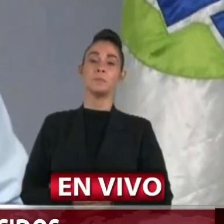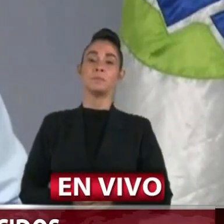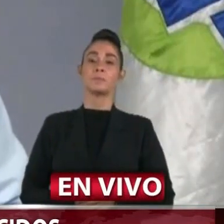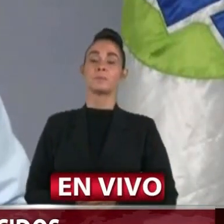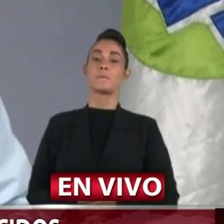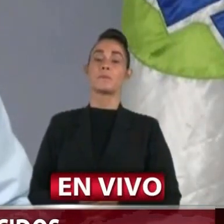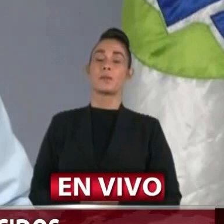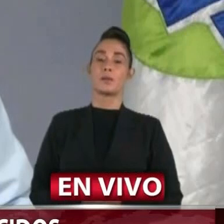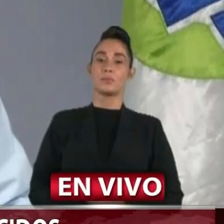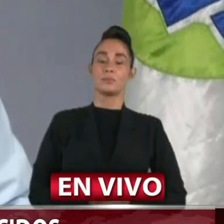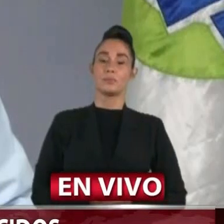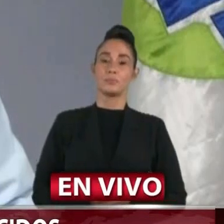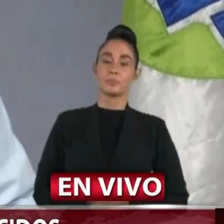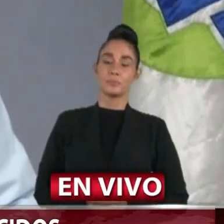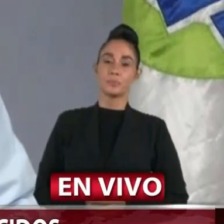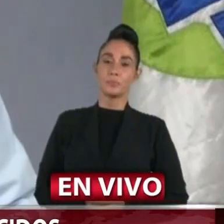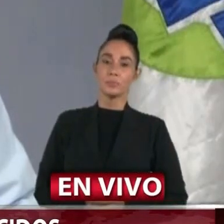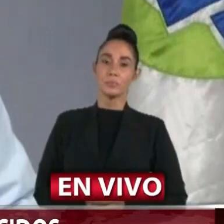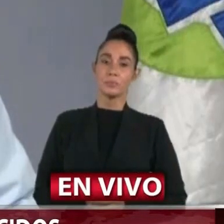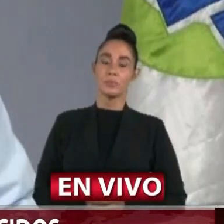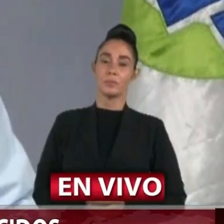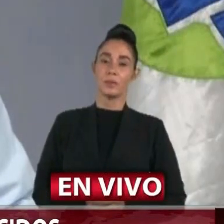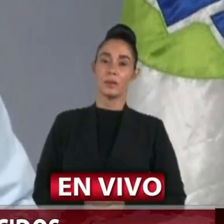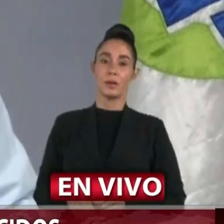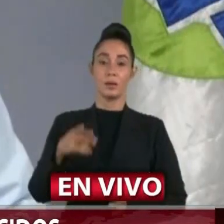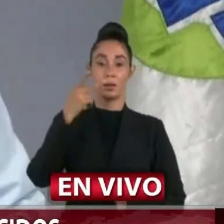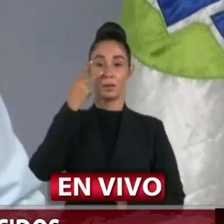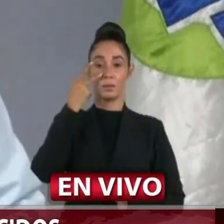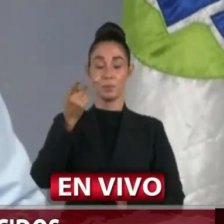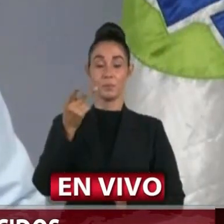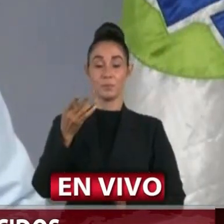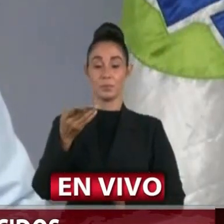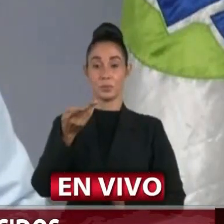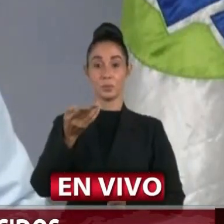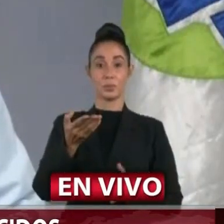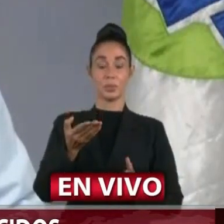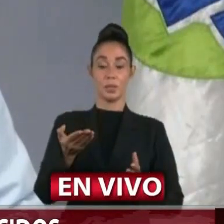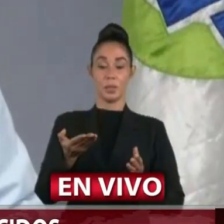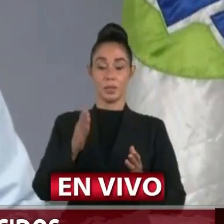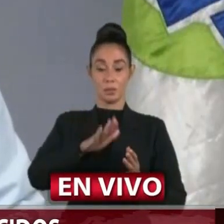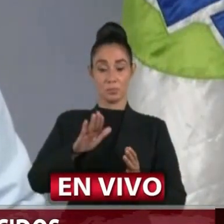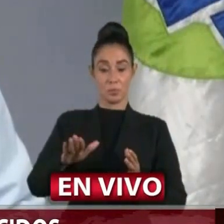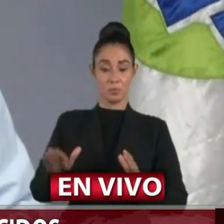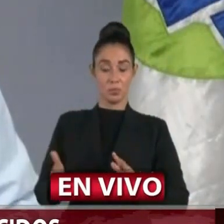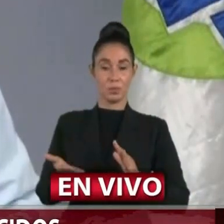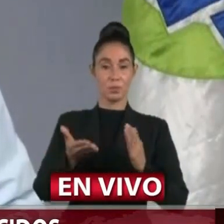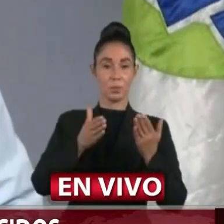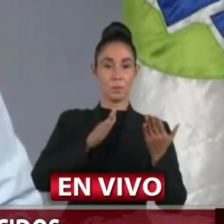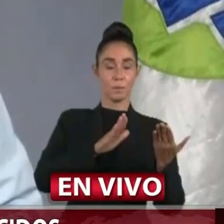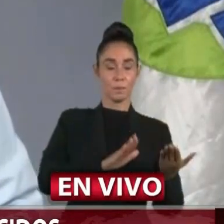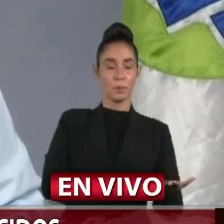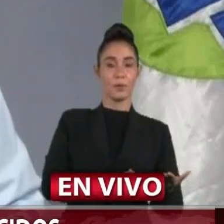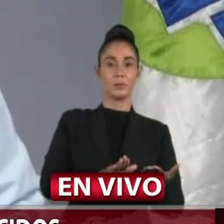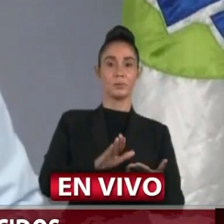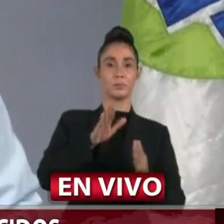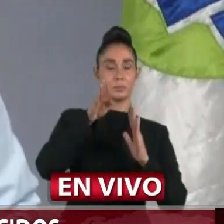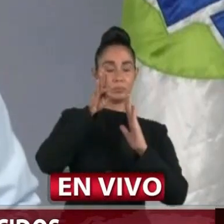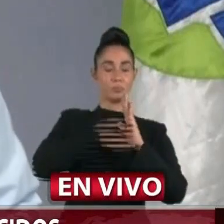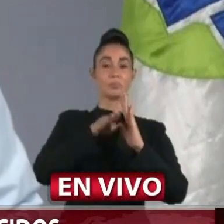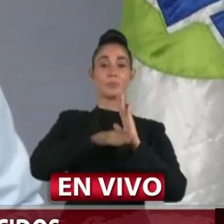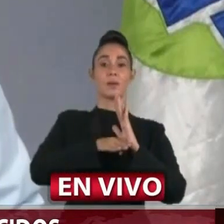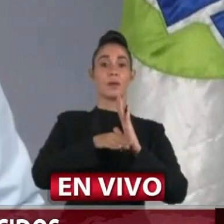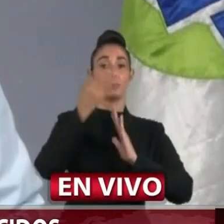hemos tenido una mortalidad muy baja. No tengo cuántos son 5 de